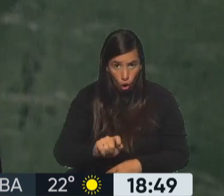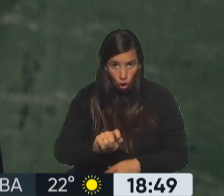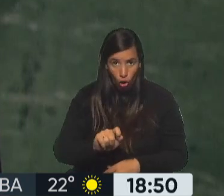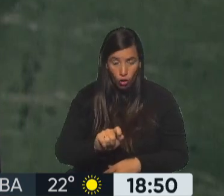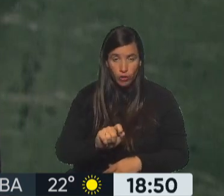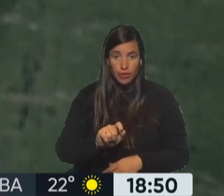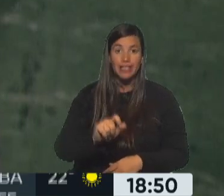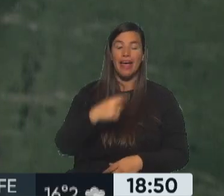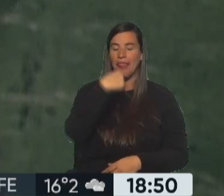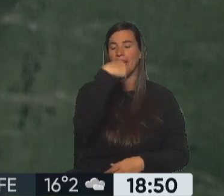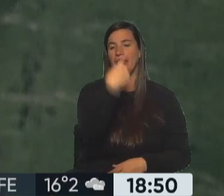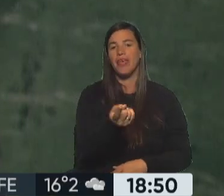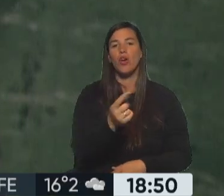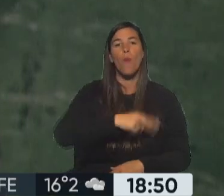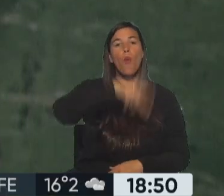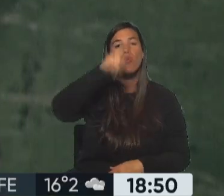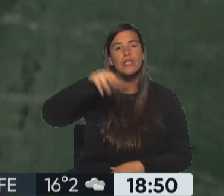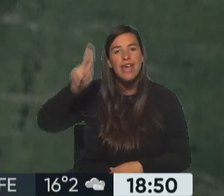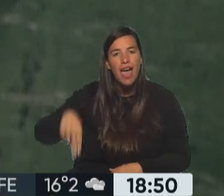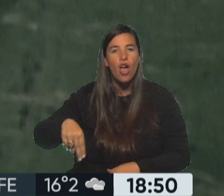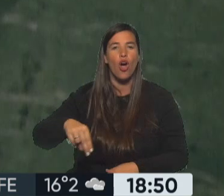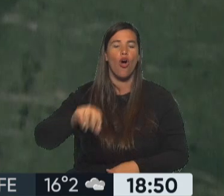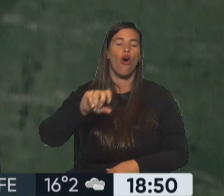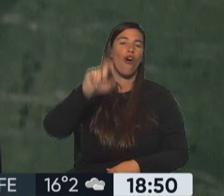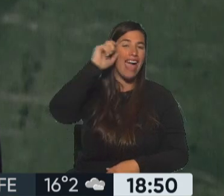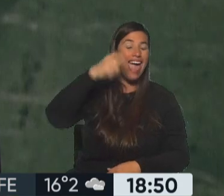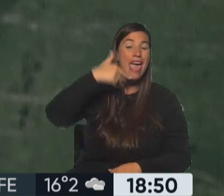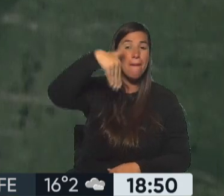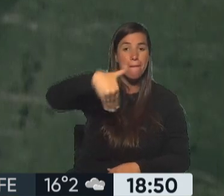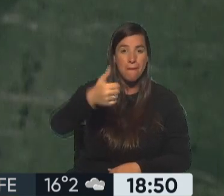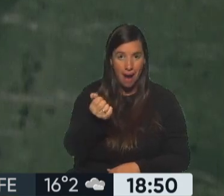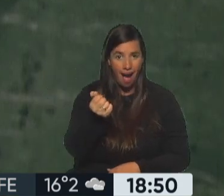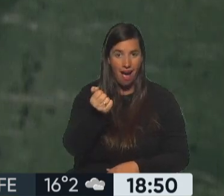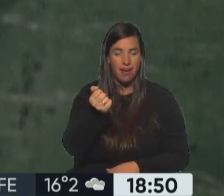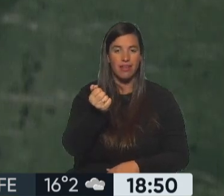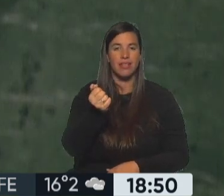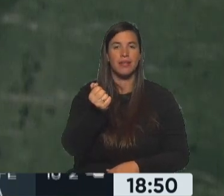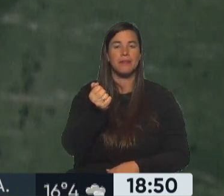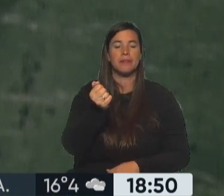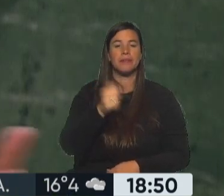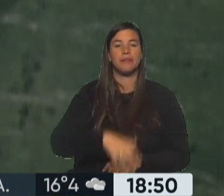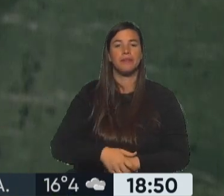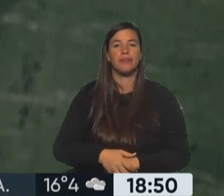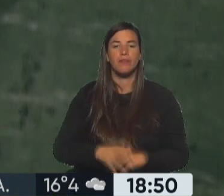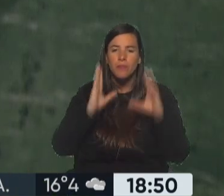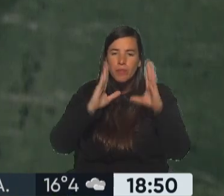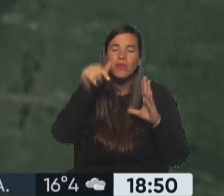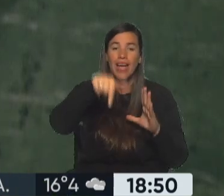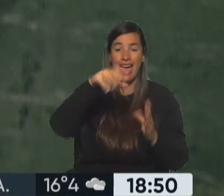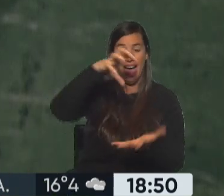Patrimonio Mundial al Museo Sitio de Memoria ESMA, un centro clandestino de